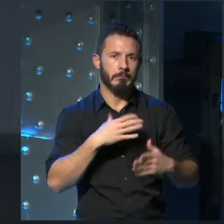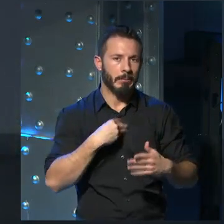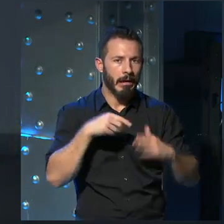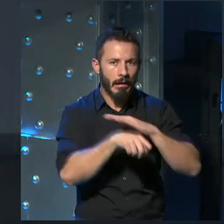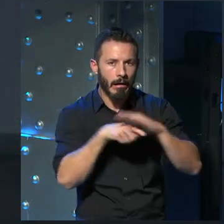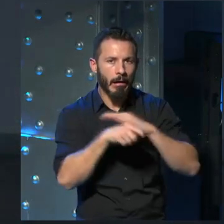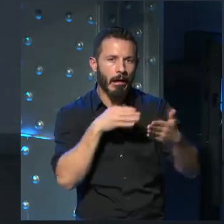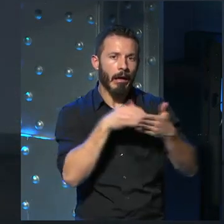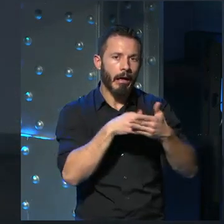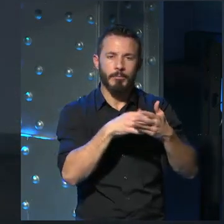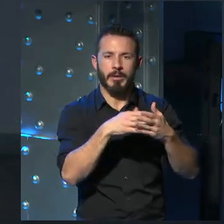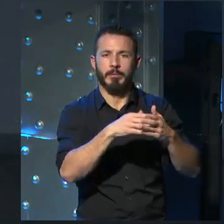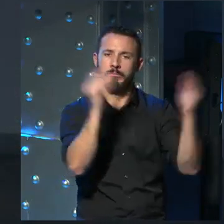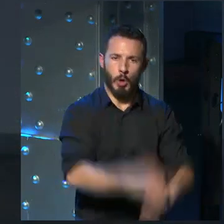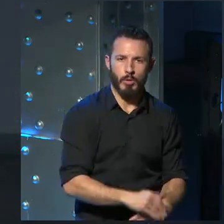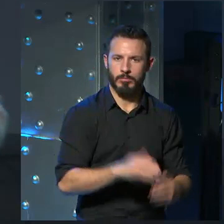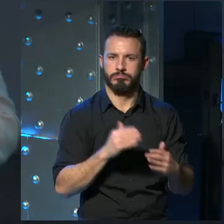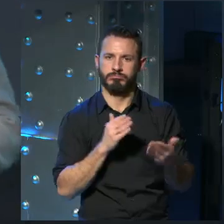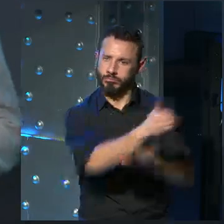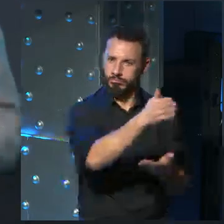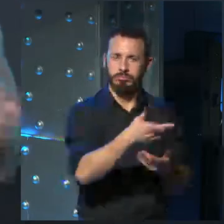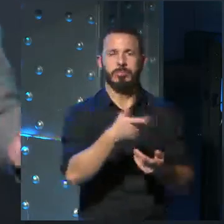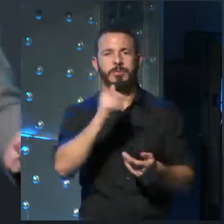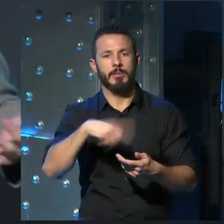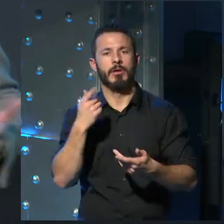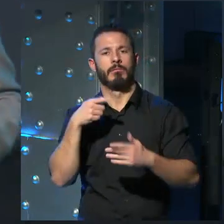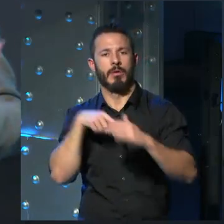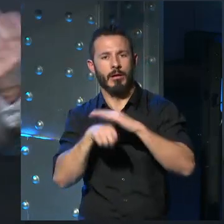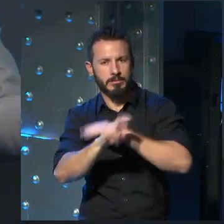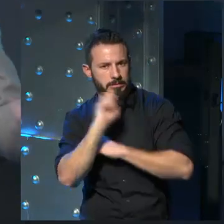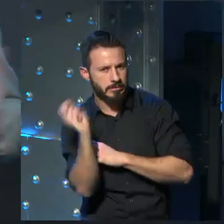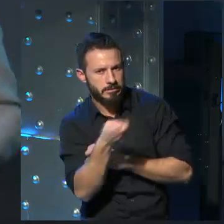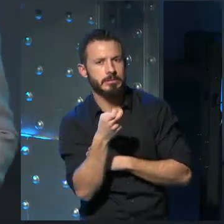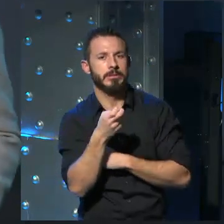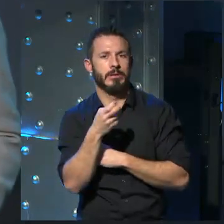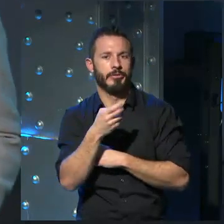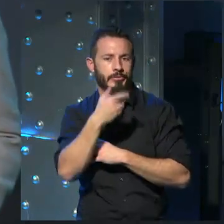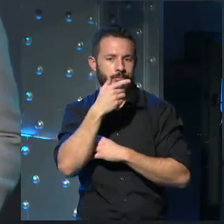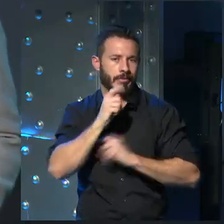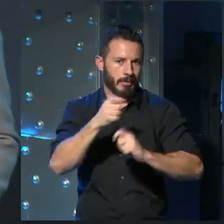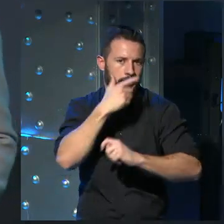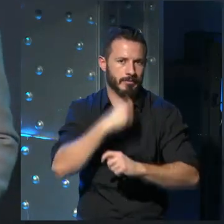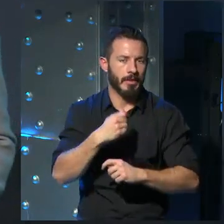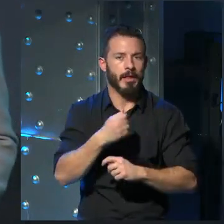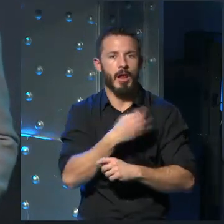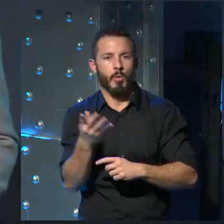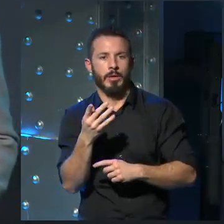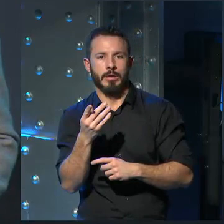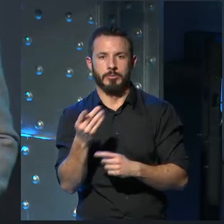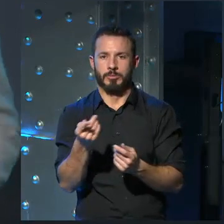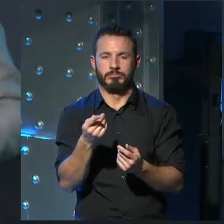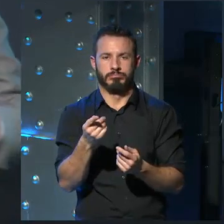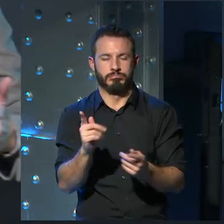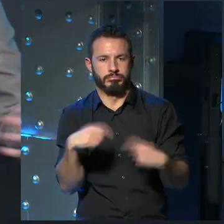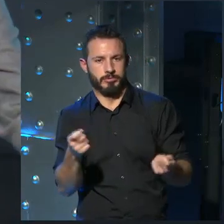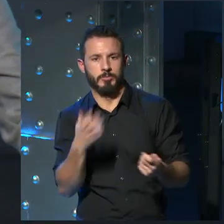e-Administración, aspectos relativos a la gestión, y aquí las posibilidades son múltiples, desde las más intuitivas, algunas de las cuales estamos poniendo en marcha,